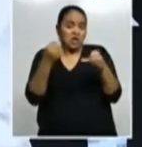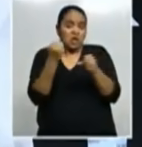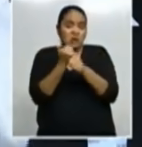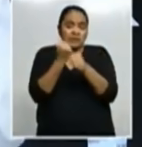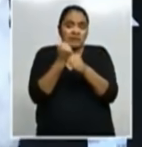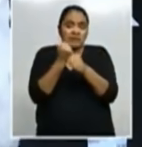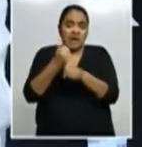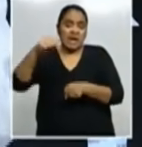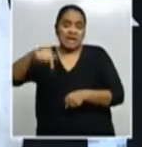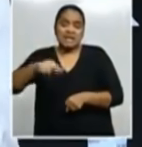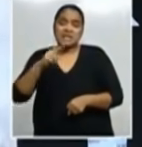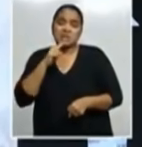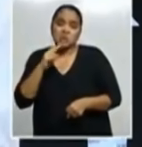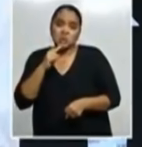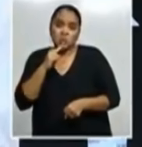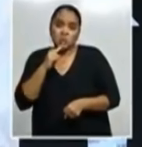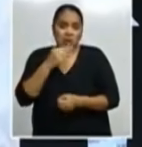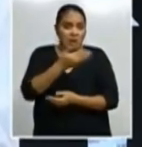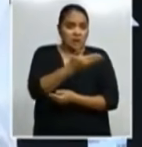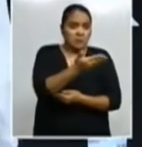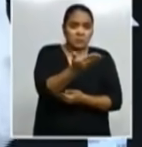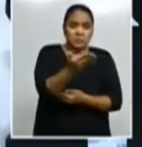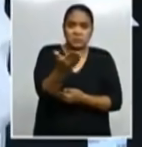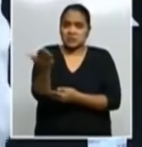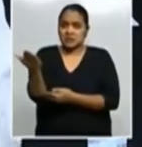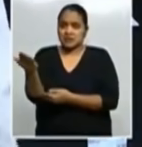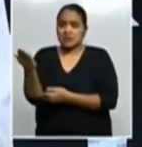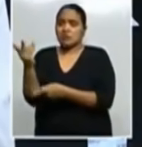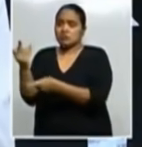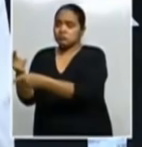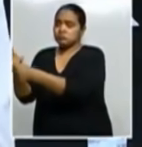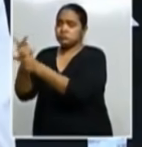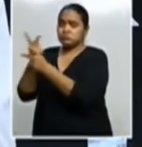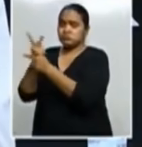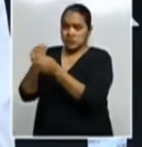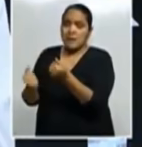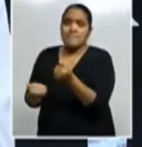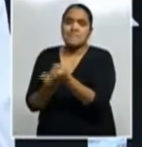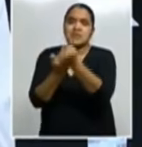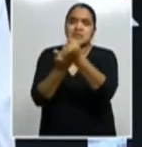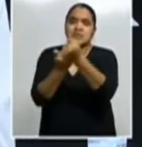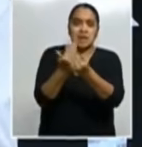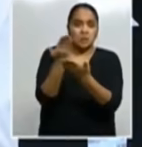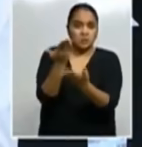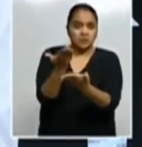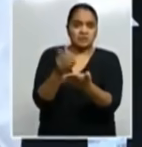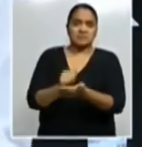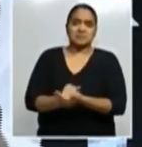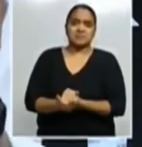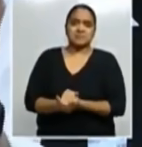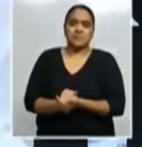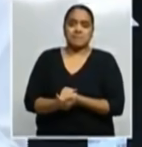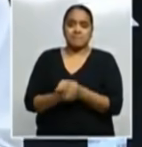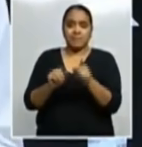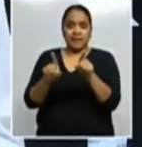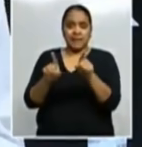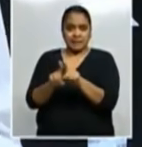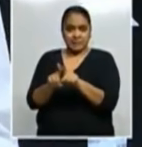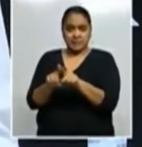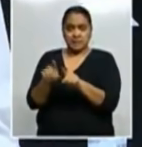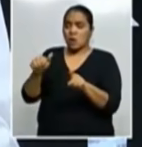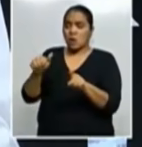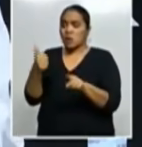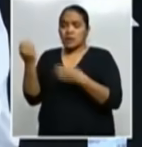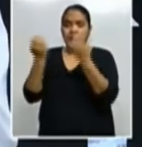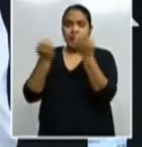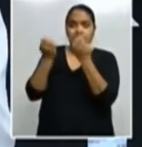Honduras. A ustedes vamos con mayor prioridad a apoyarles. También tenemos que atender a los